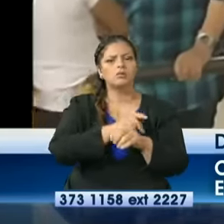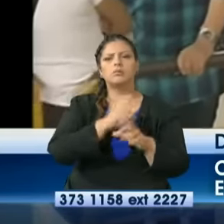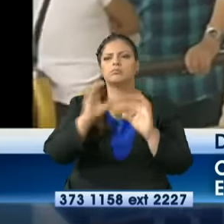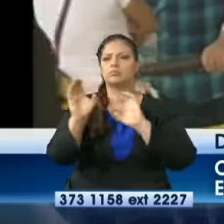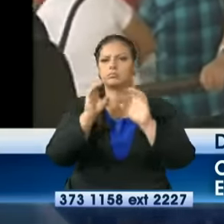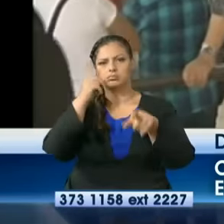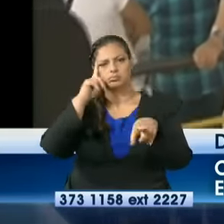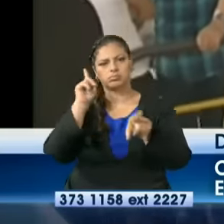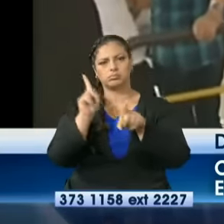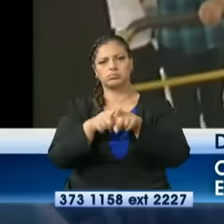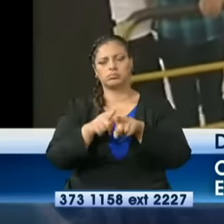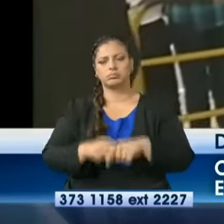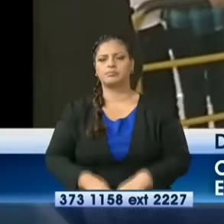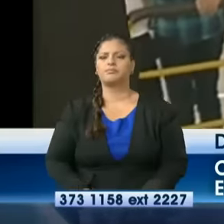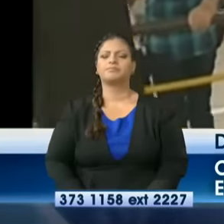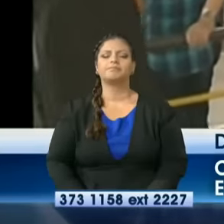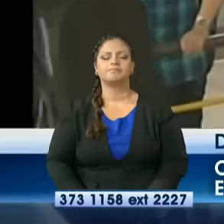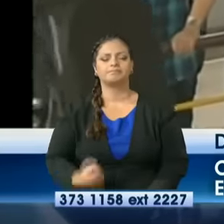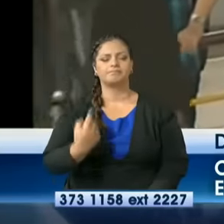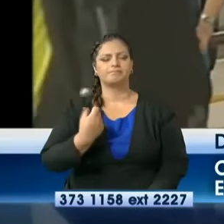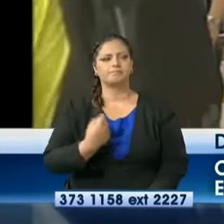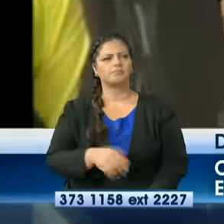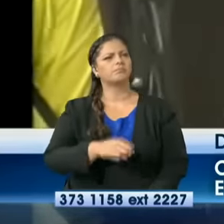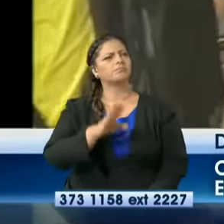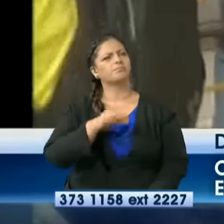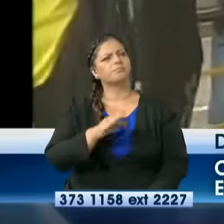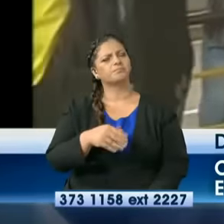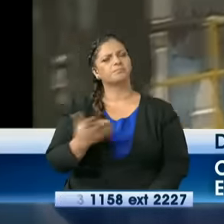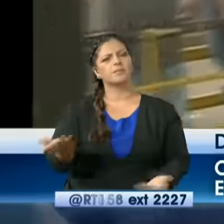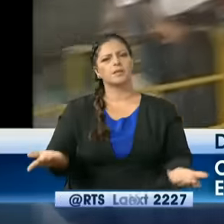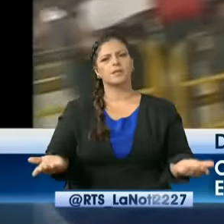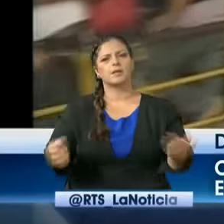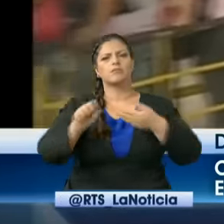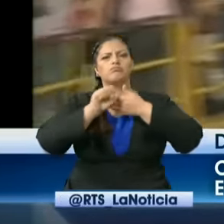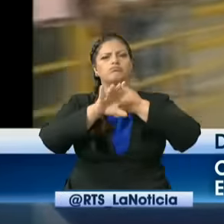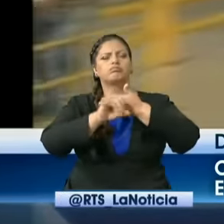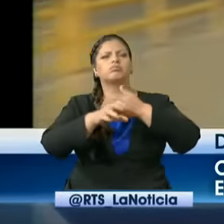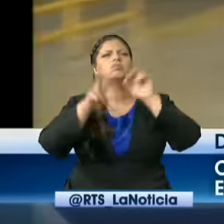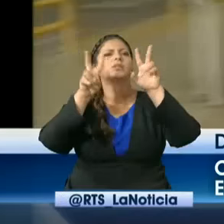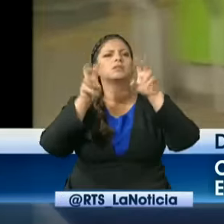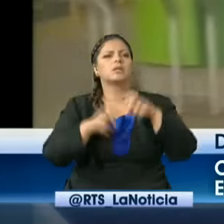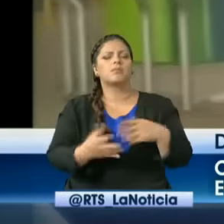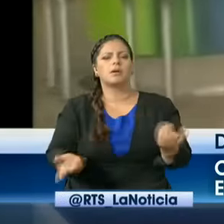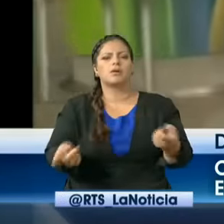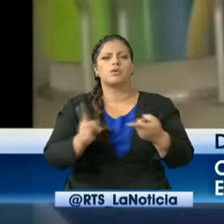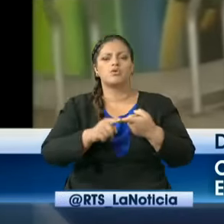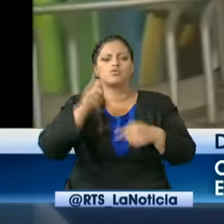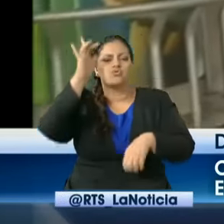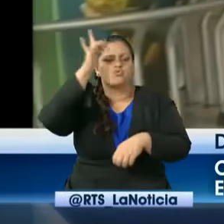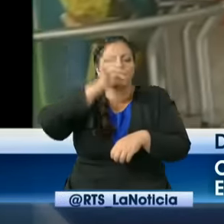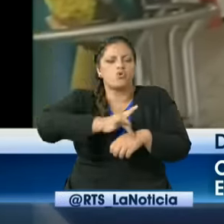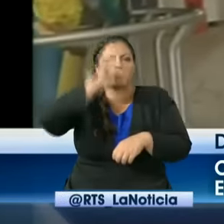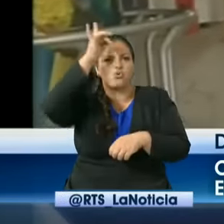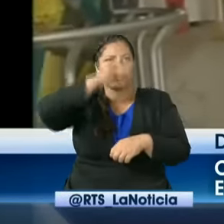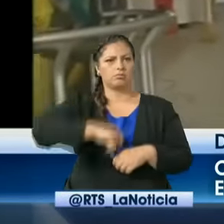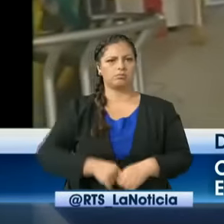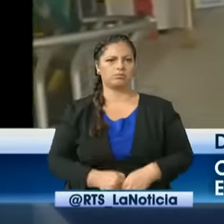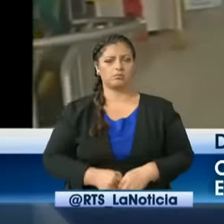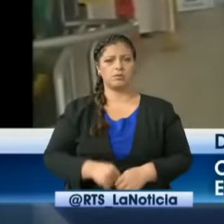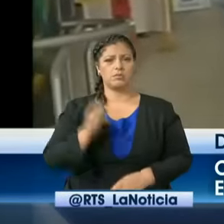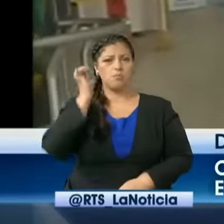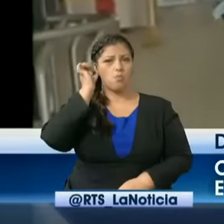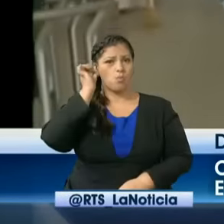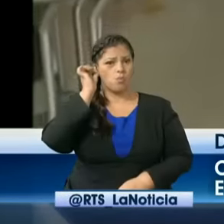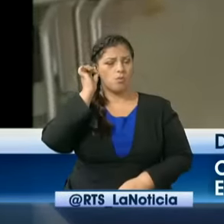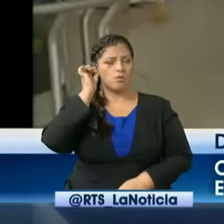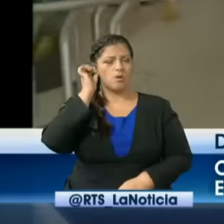que los usuarios prevengan delitos de robo, hurtos, ¿no? Y asimismo de que sean abusadas las chicas